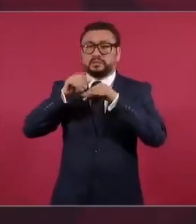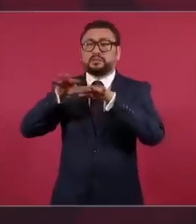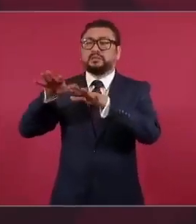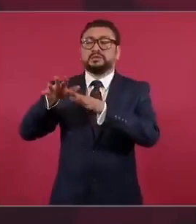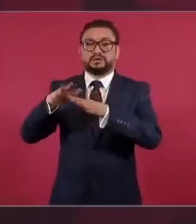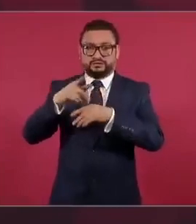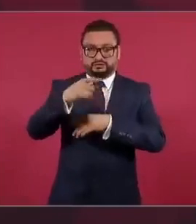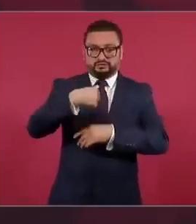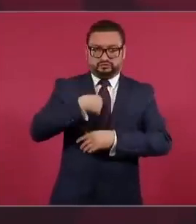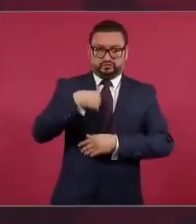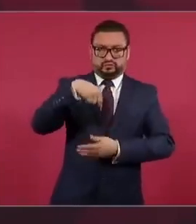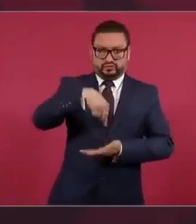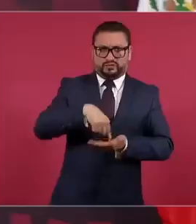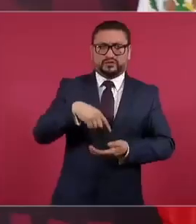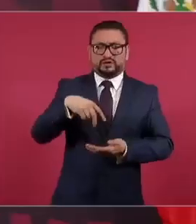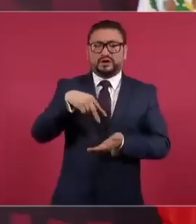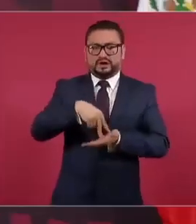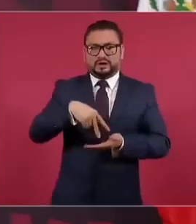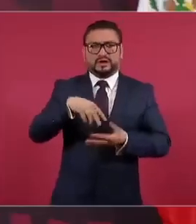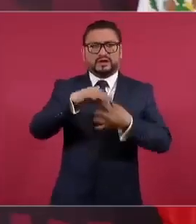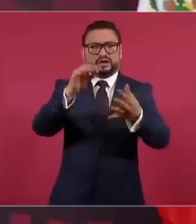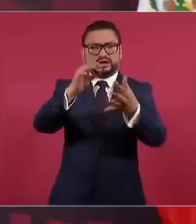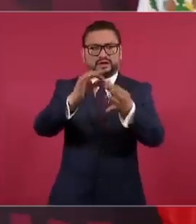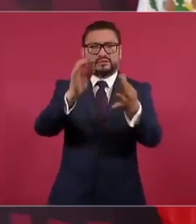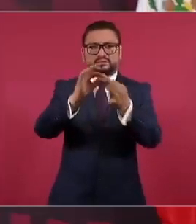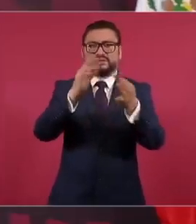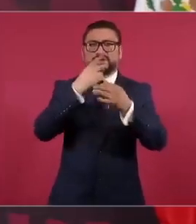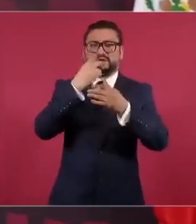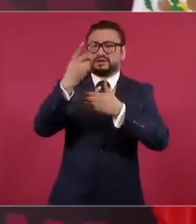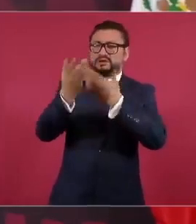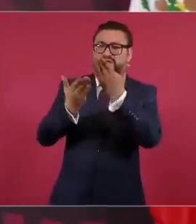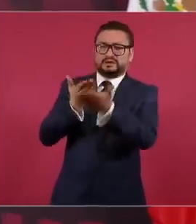aquí que en efecto la reforma